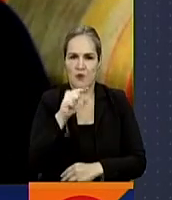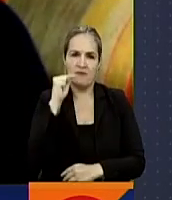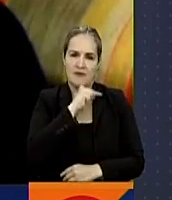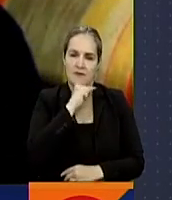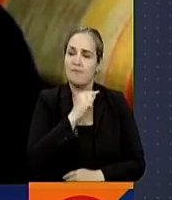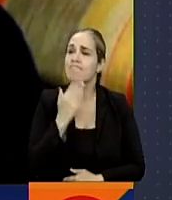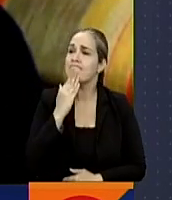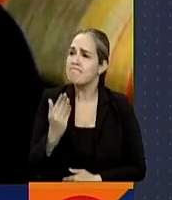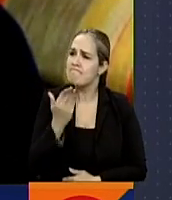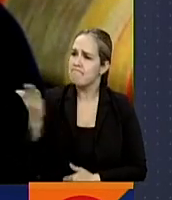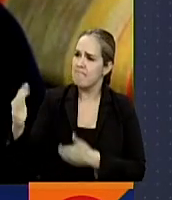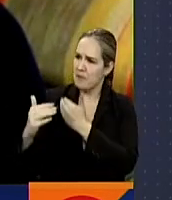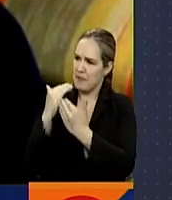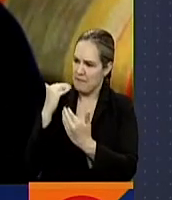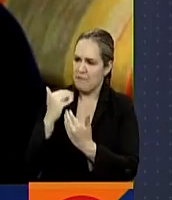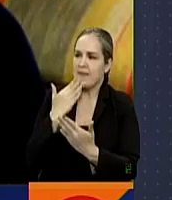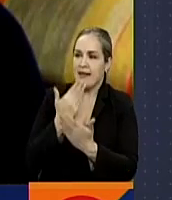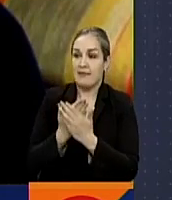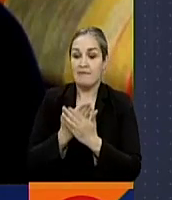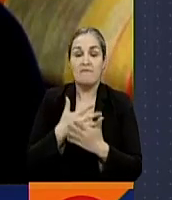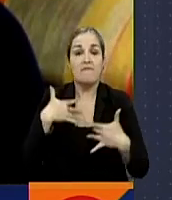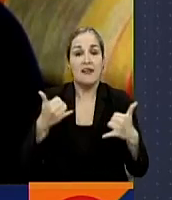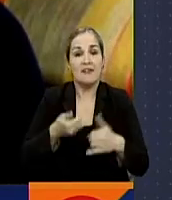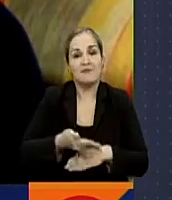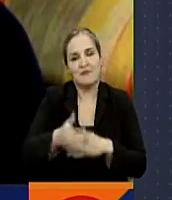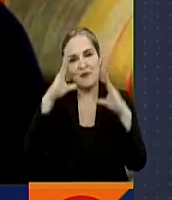Gracias a ustedes por la invitación y un feliz resto de noche feliz noche para usted